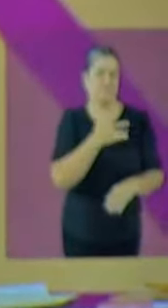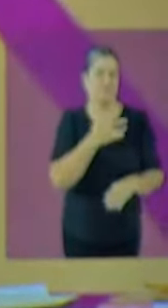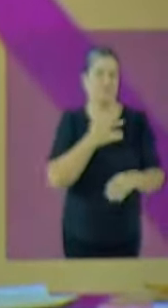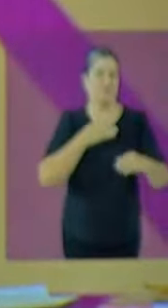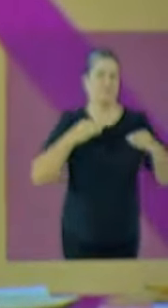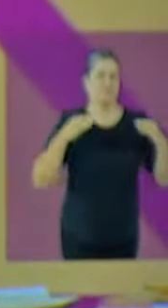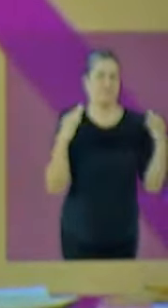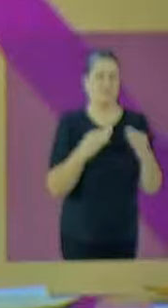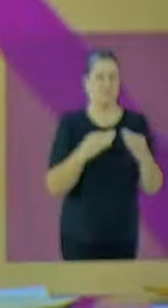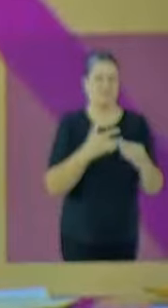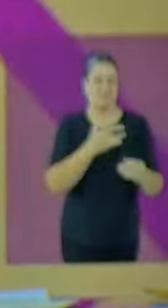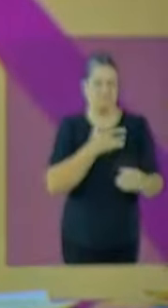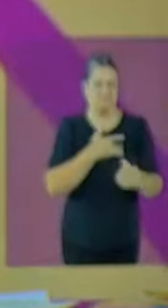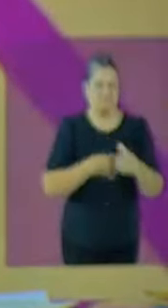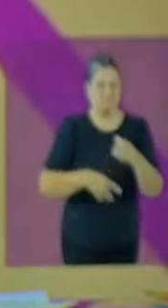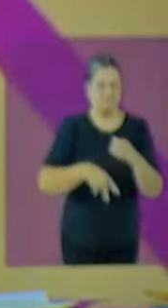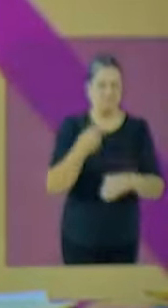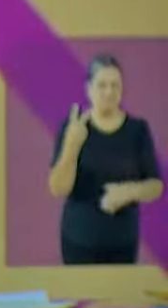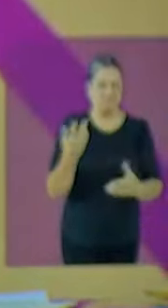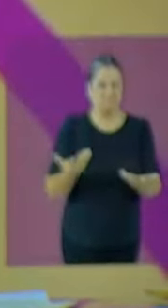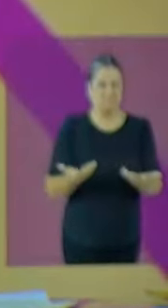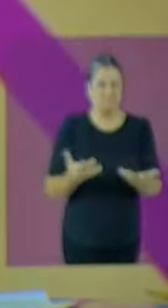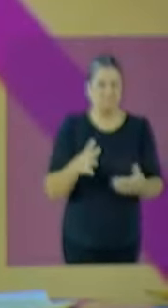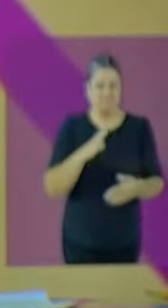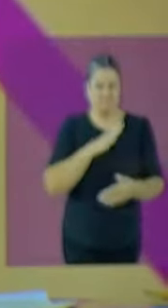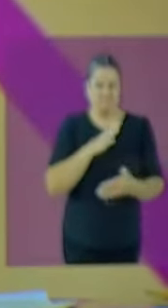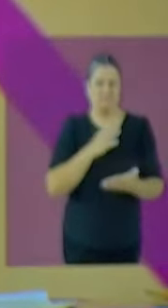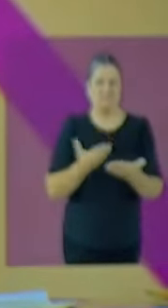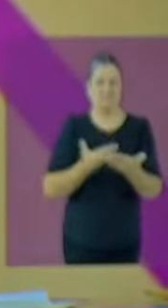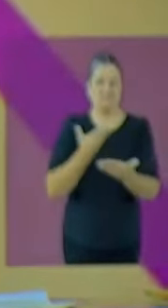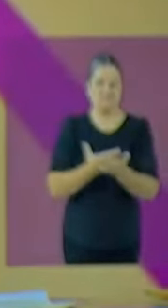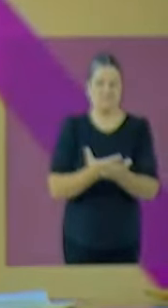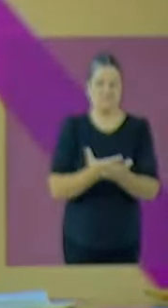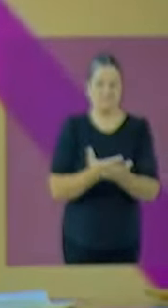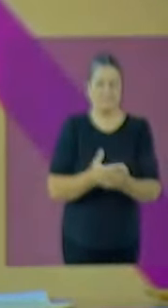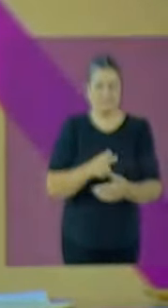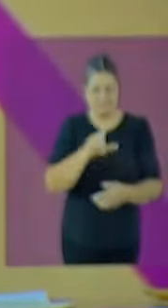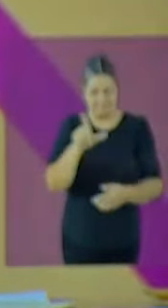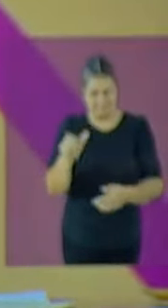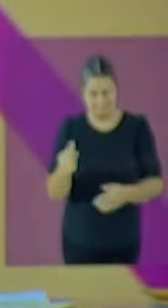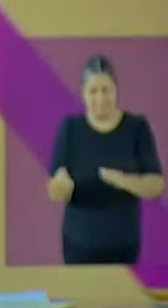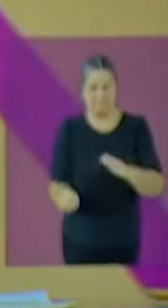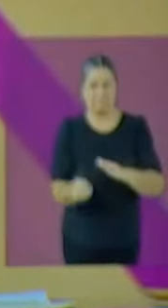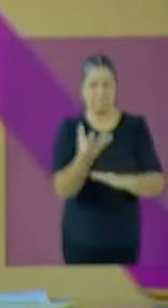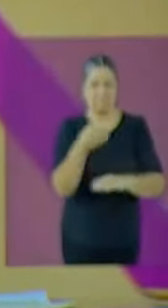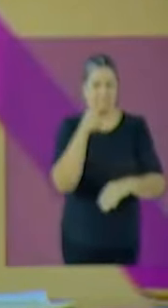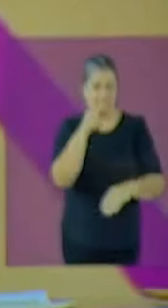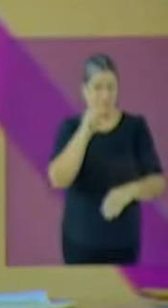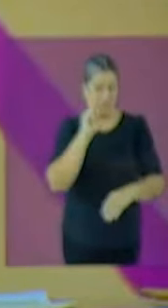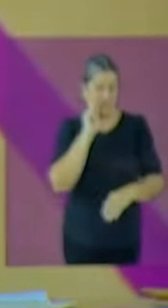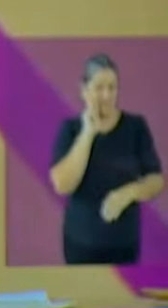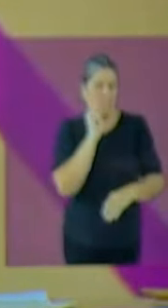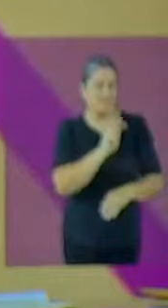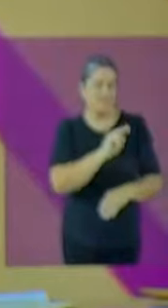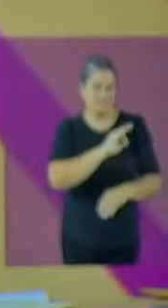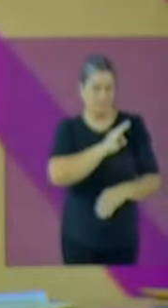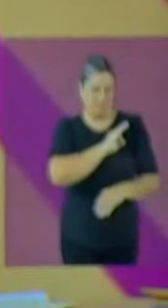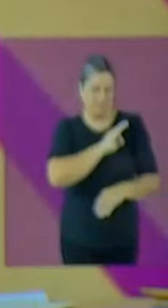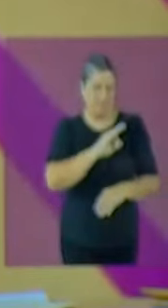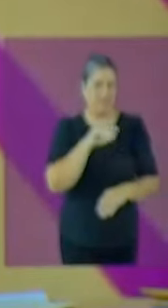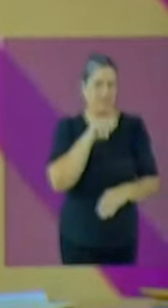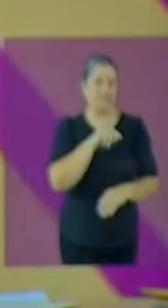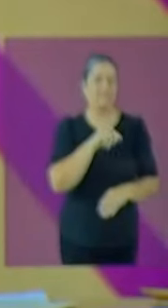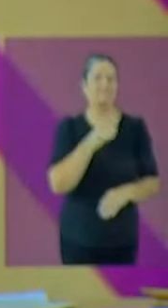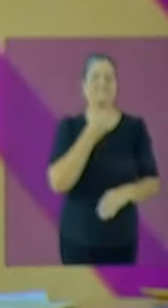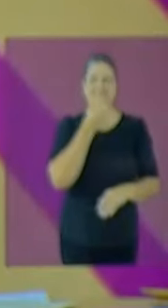porque son con los que yo muchos años caminé, les digo, revisen las propuestas de Claudia Sheinbaum. Sí es posible tener